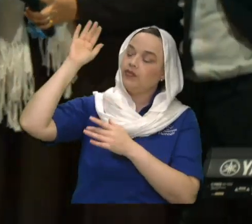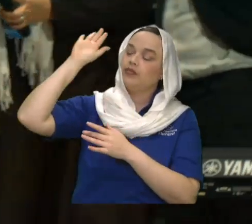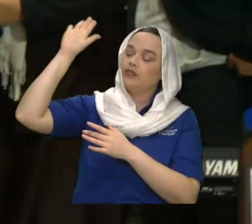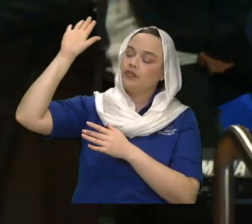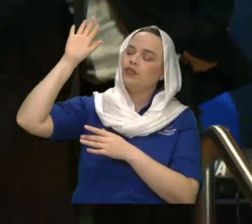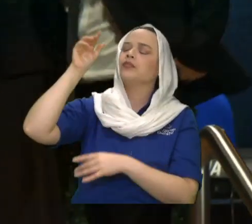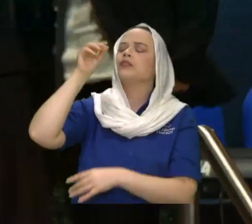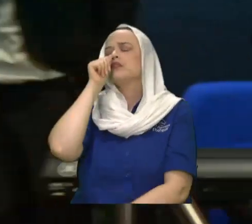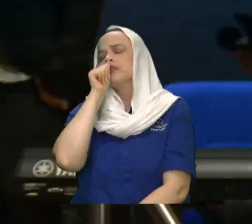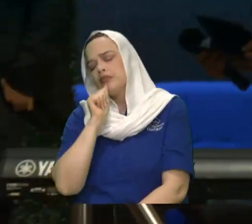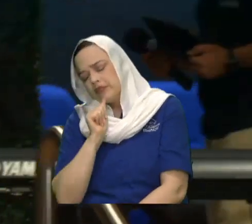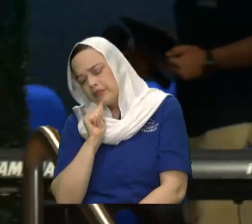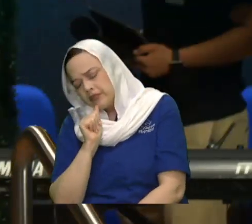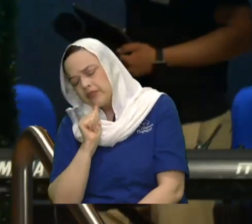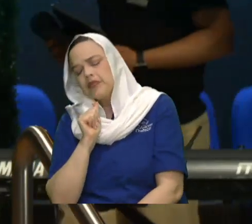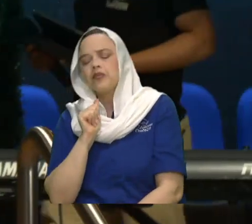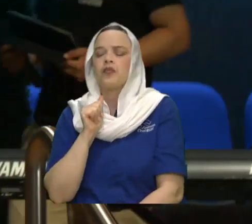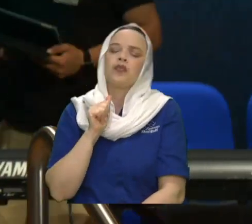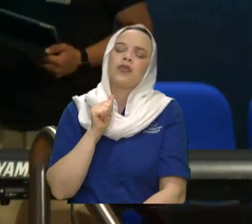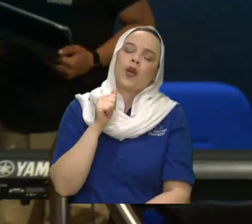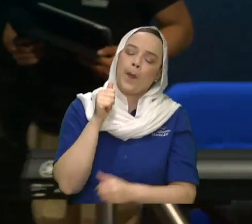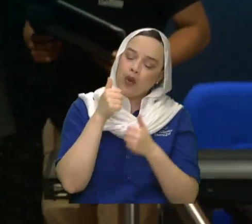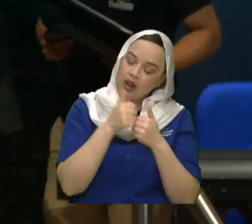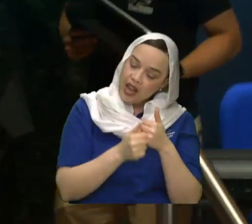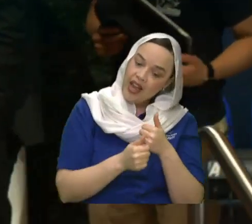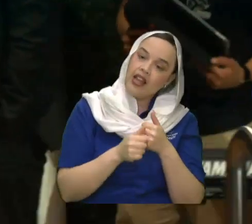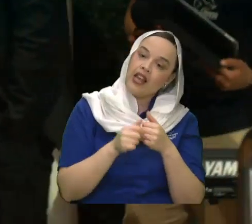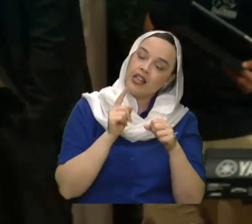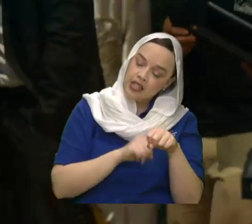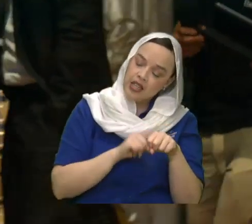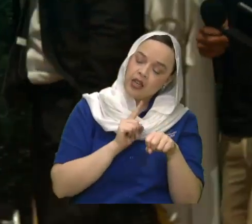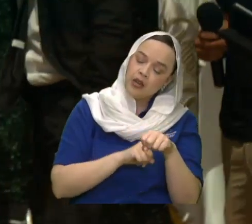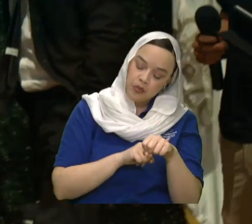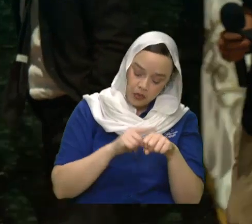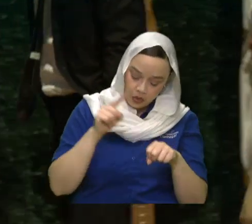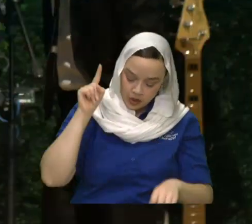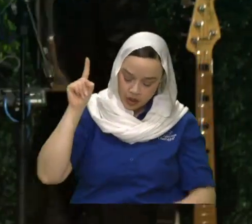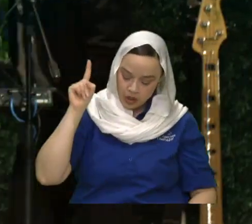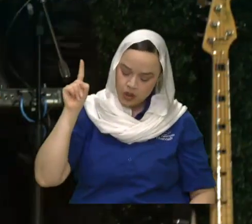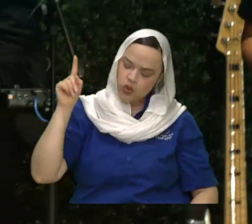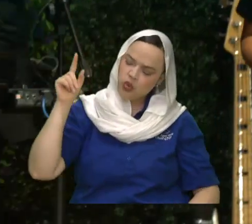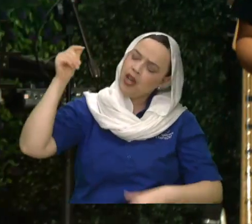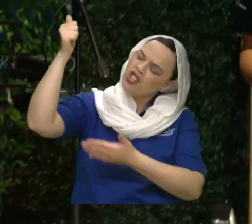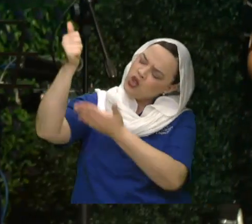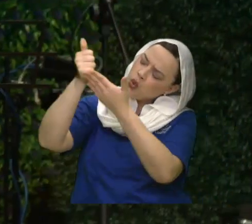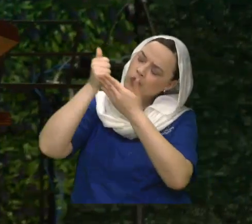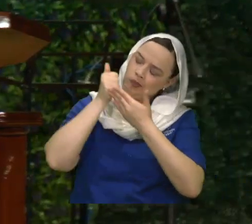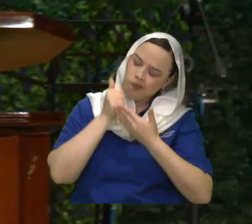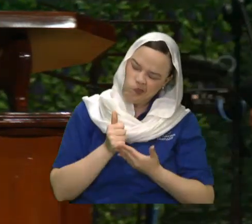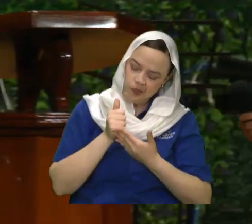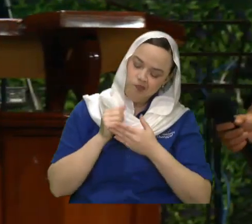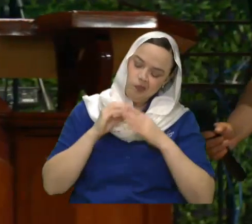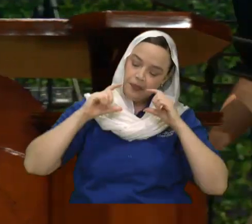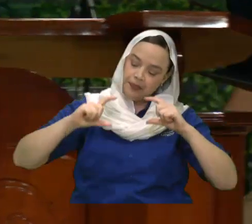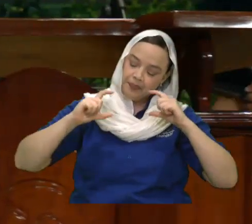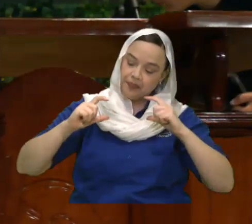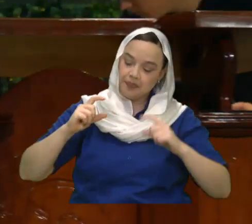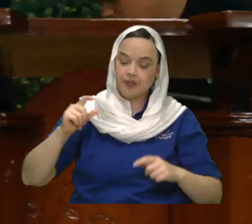paciencia señor por cada momento en el cual has acudido en nuestro favor nos has guardado del mal nos has hecho